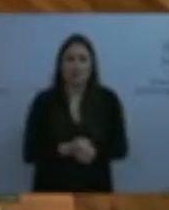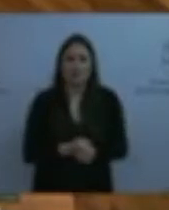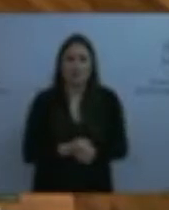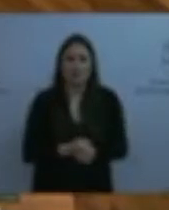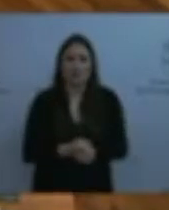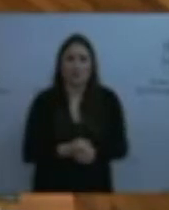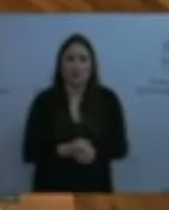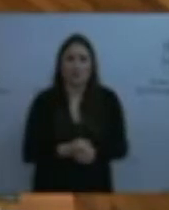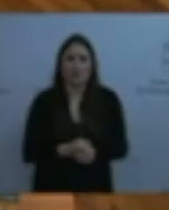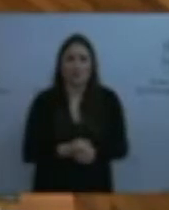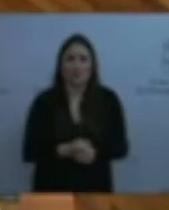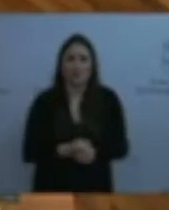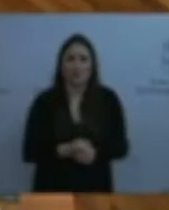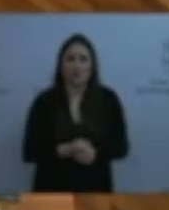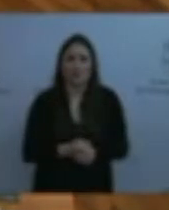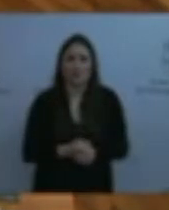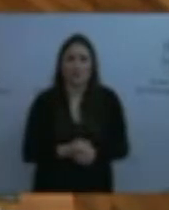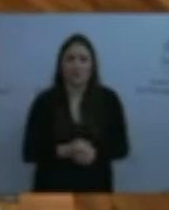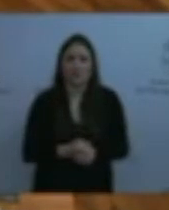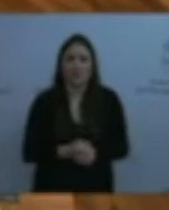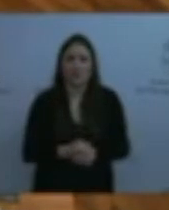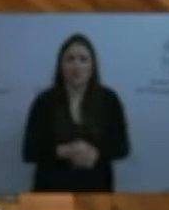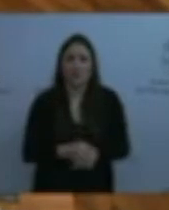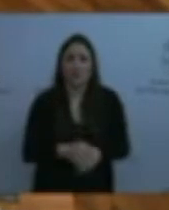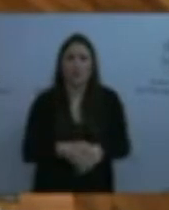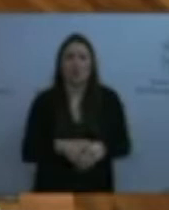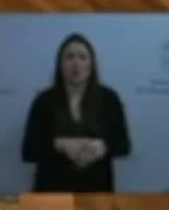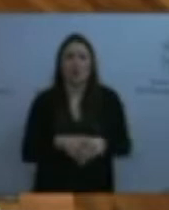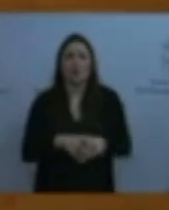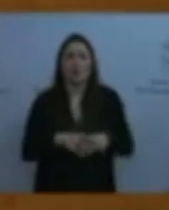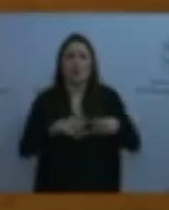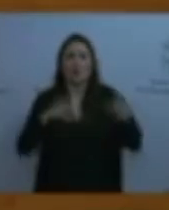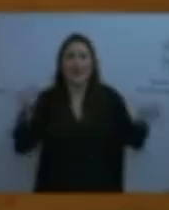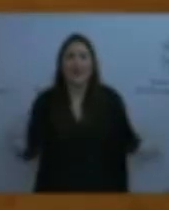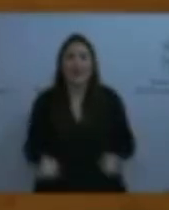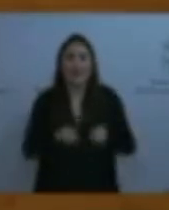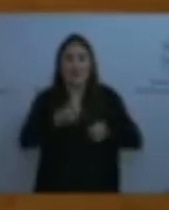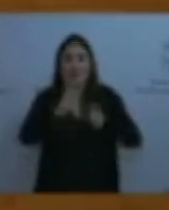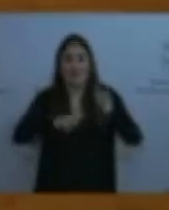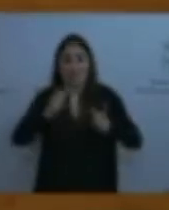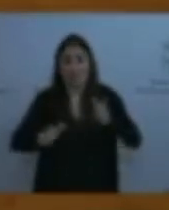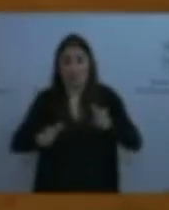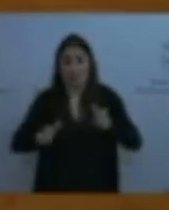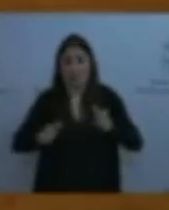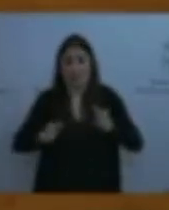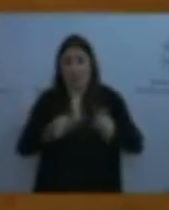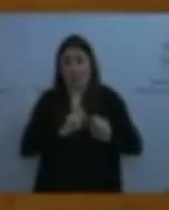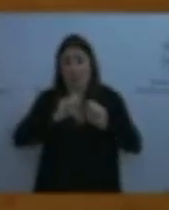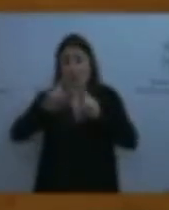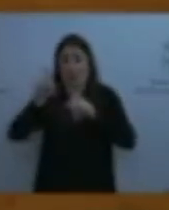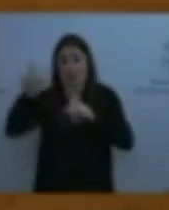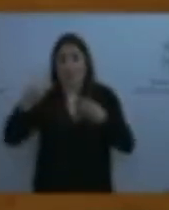I'm not a bargaining chip. Esta fue la campaña impulsada por miles de residentes europeos en el Reino Unido. La preocupación